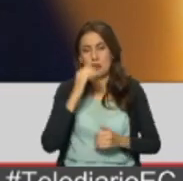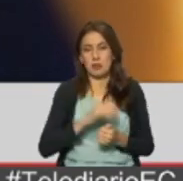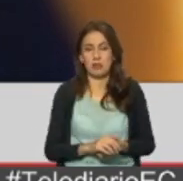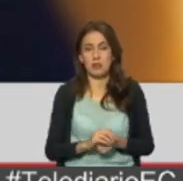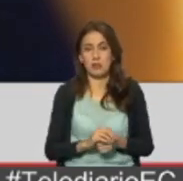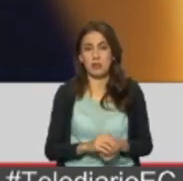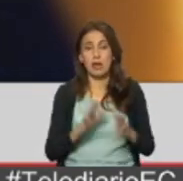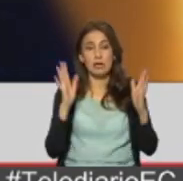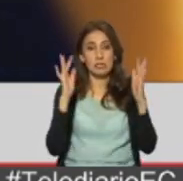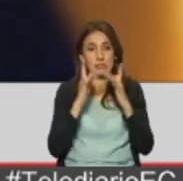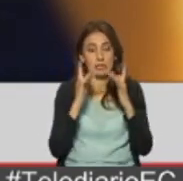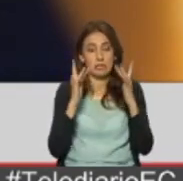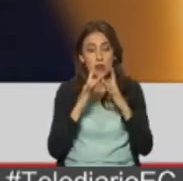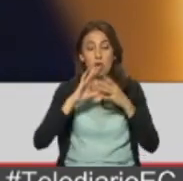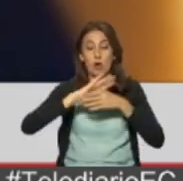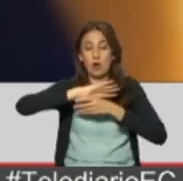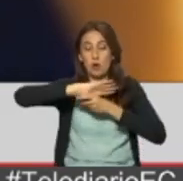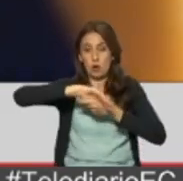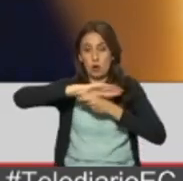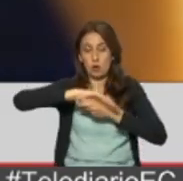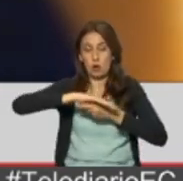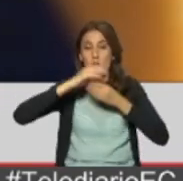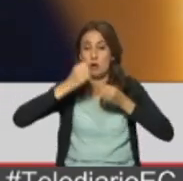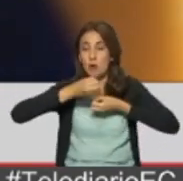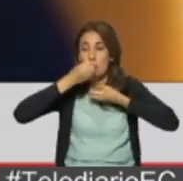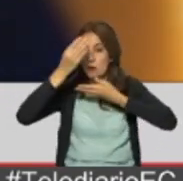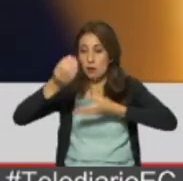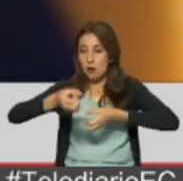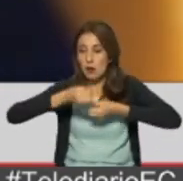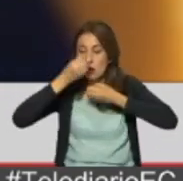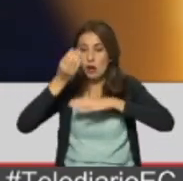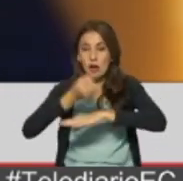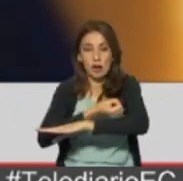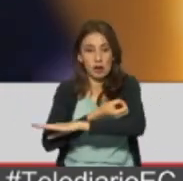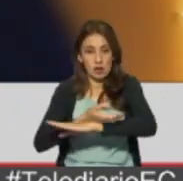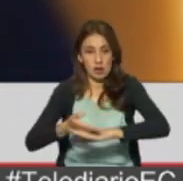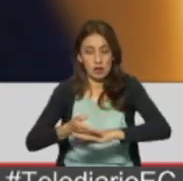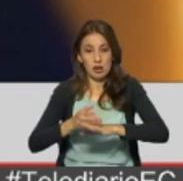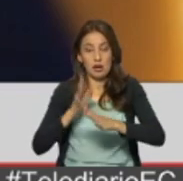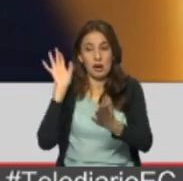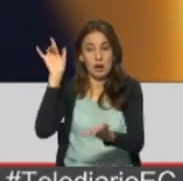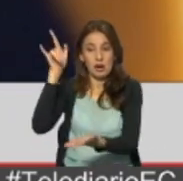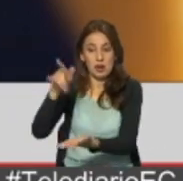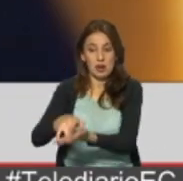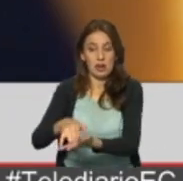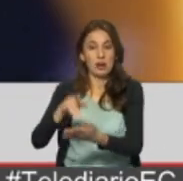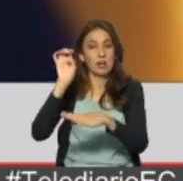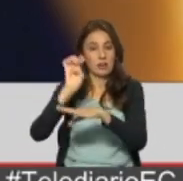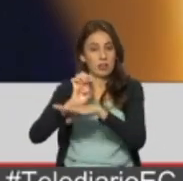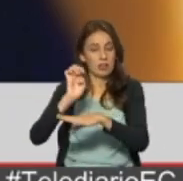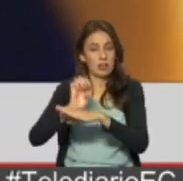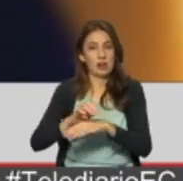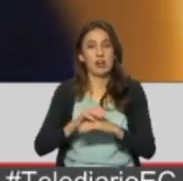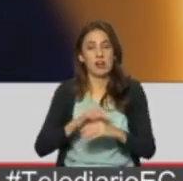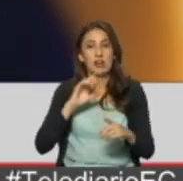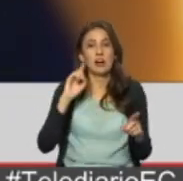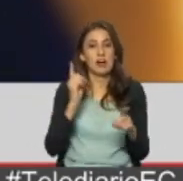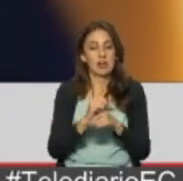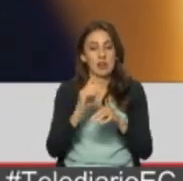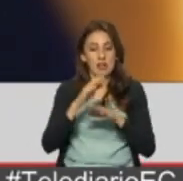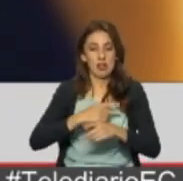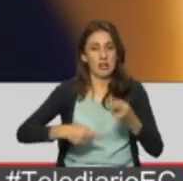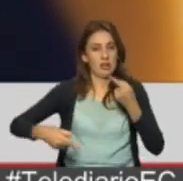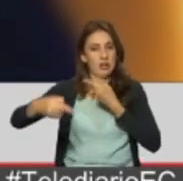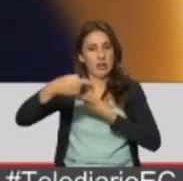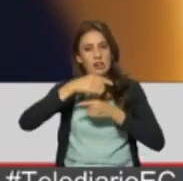que se contacten con nuestro consulado para darles algunas previsiones necesarias, inclusive para su arribo al Ecuador. Ajá. Creo que también es una obligación